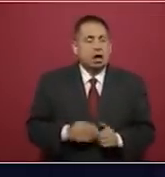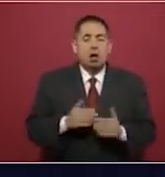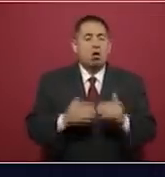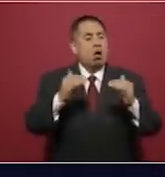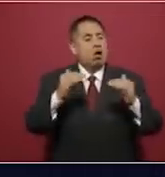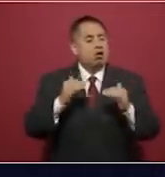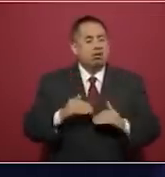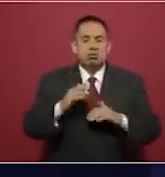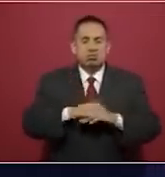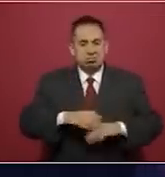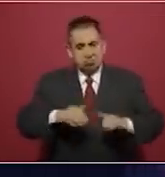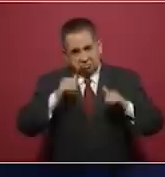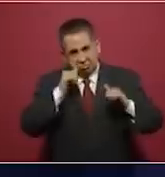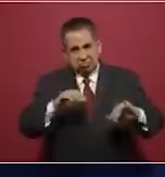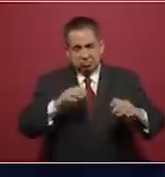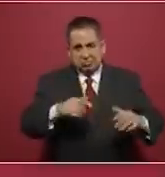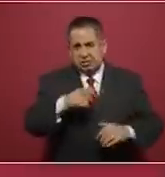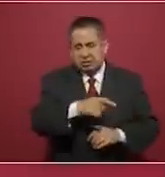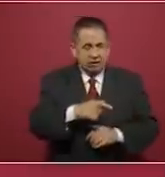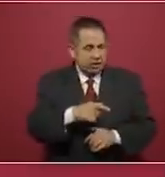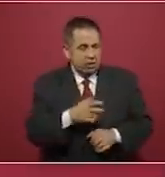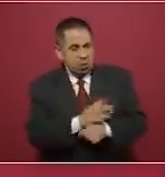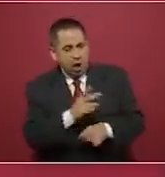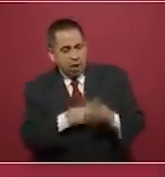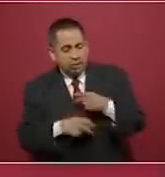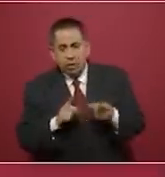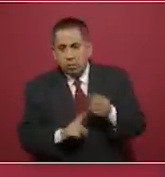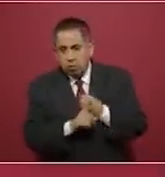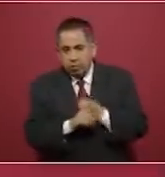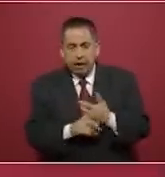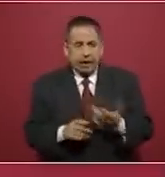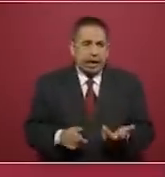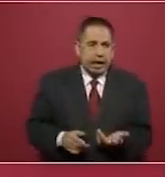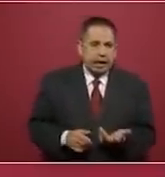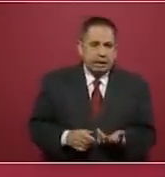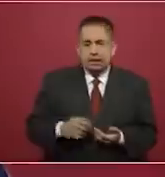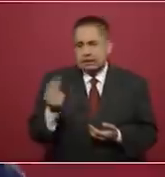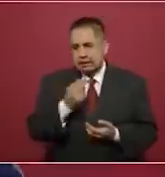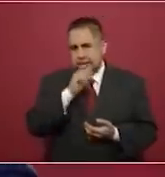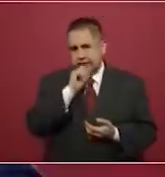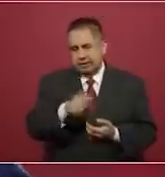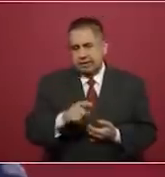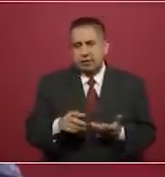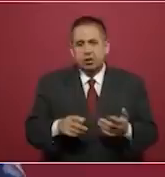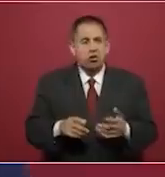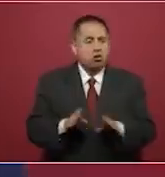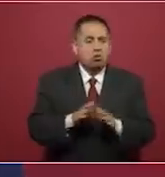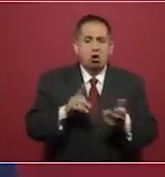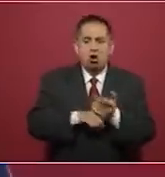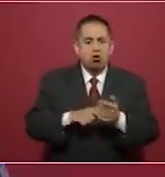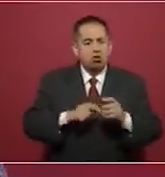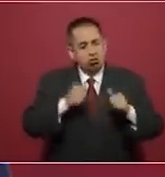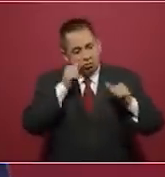las causas ya lo estamos haciendo y al mismo tiempo vamos a tener presencia